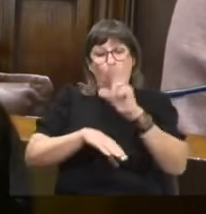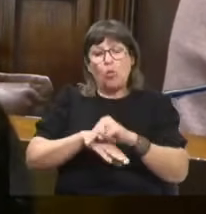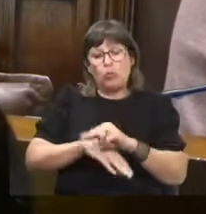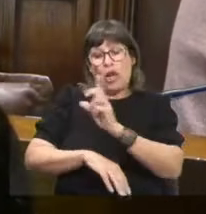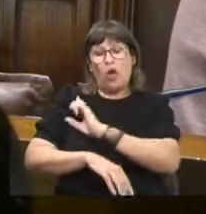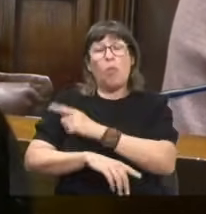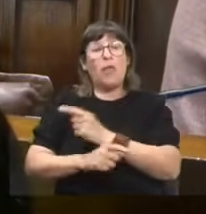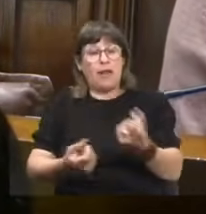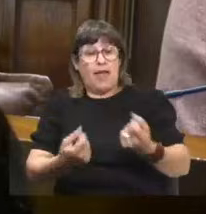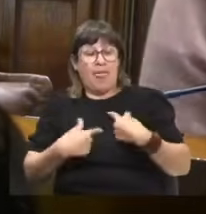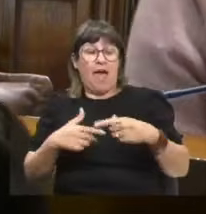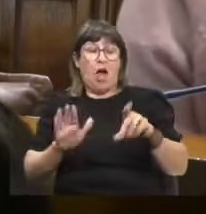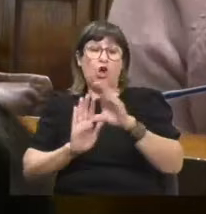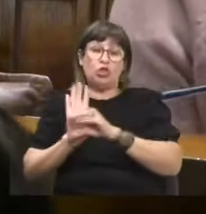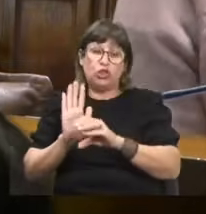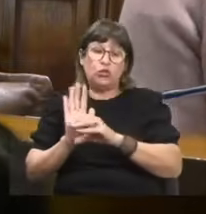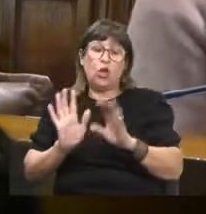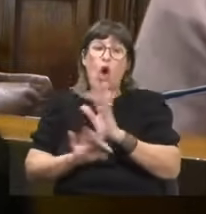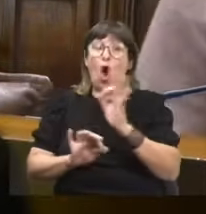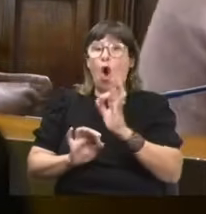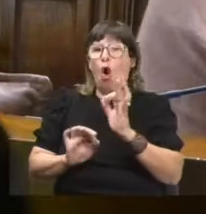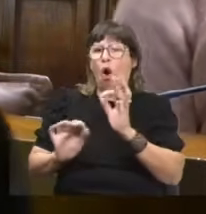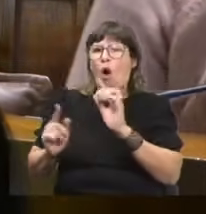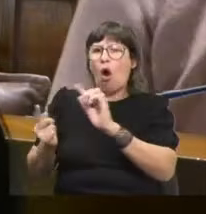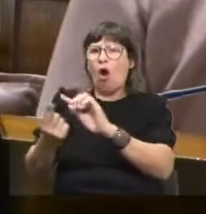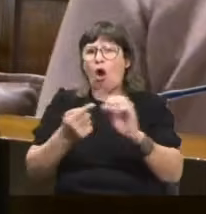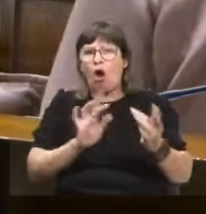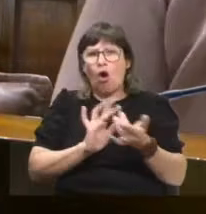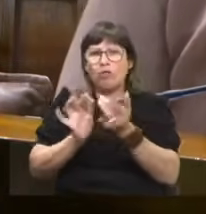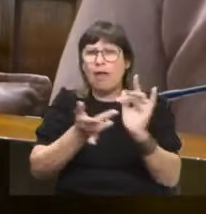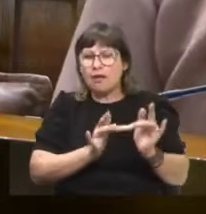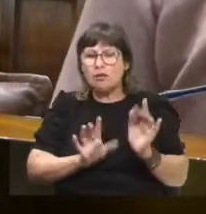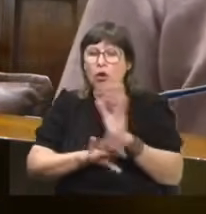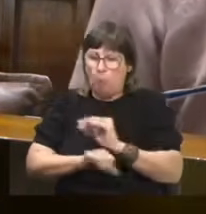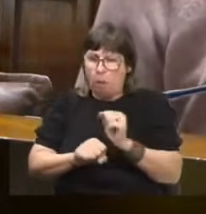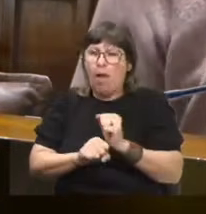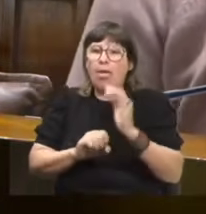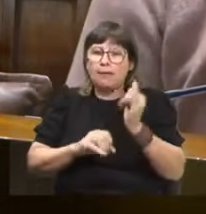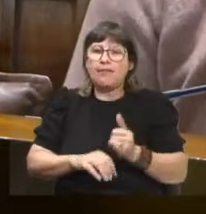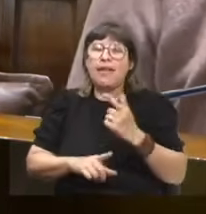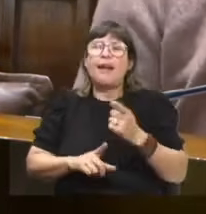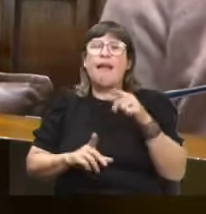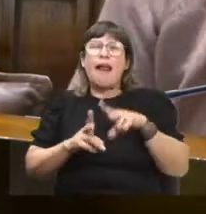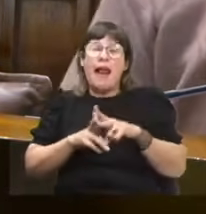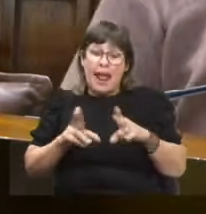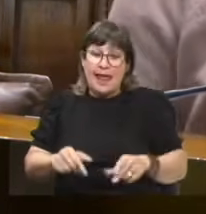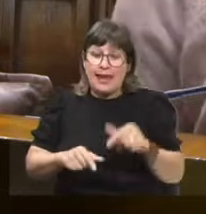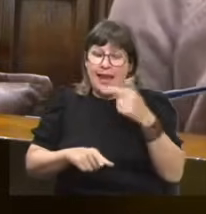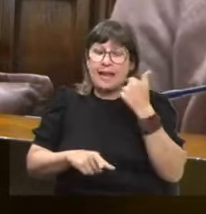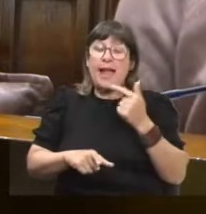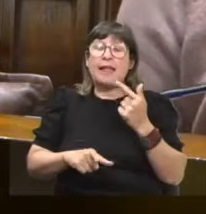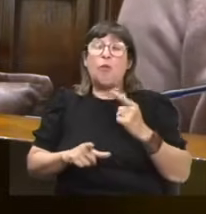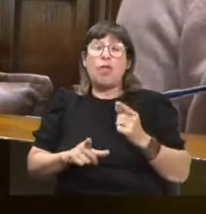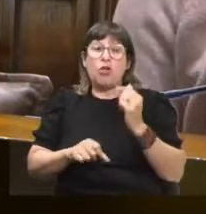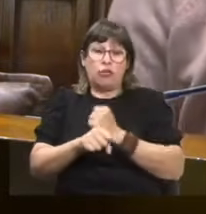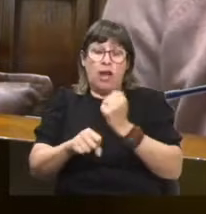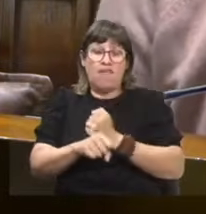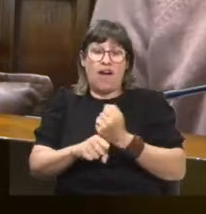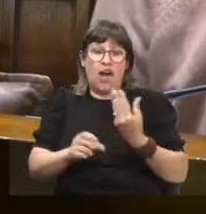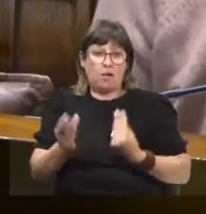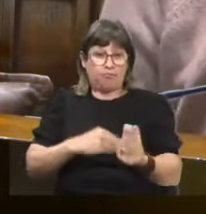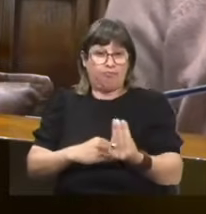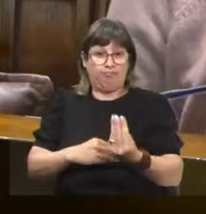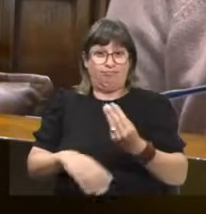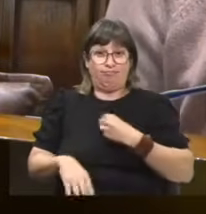Constitución o de las conexiones que hayan podido establecer durante el desempeño del cargo para